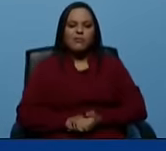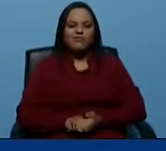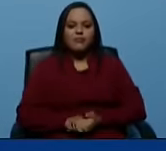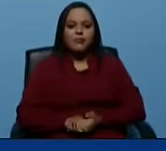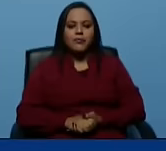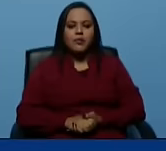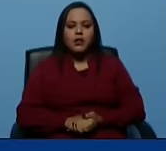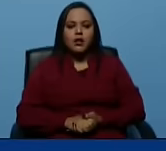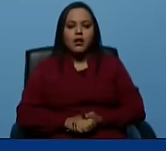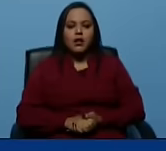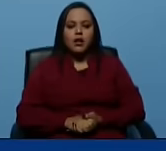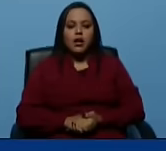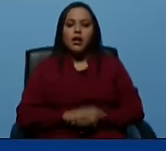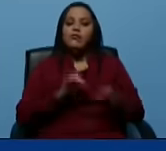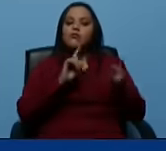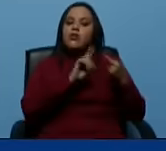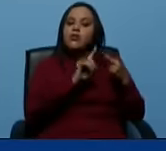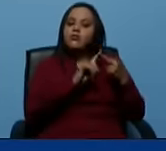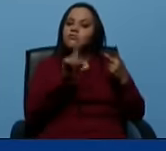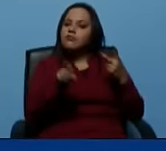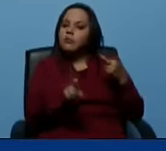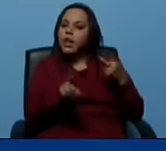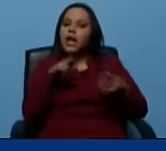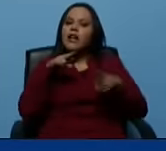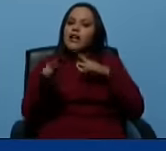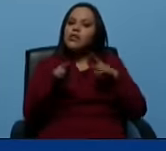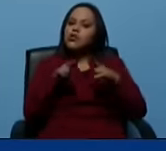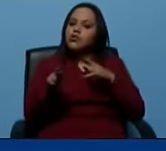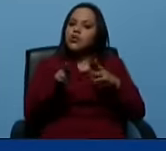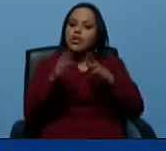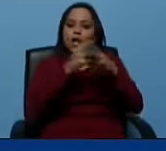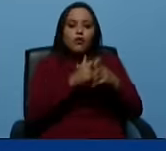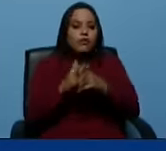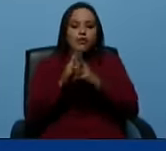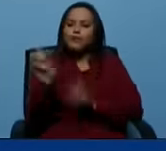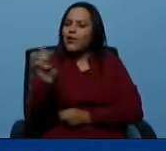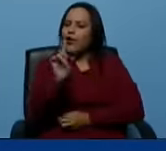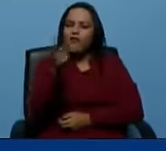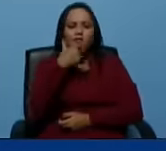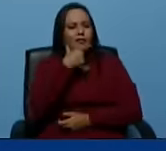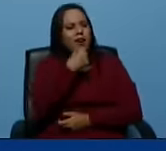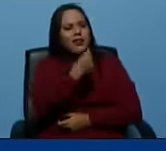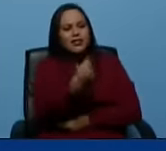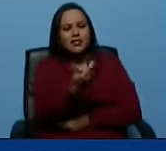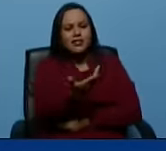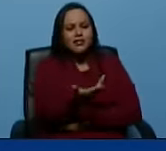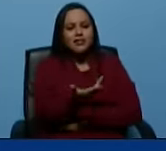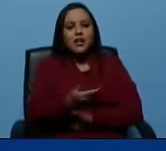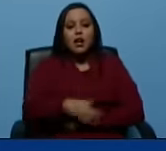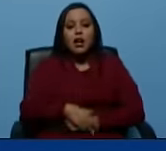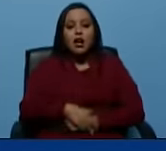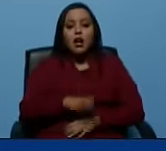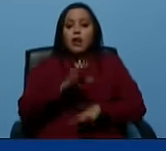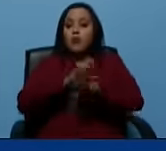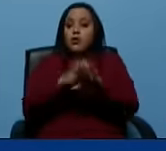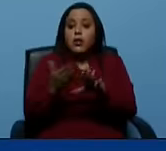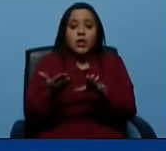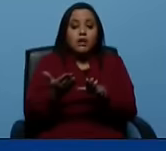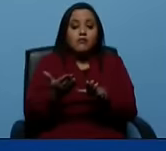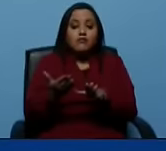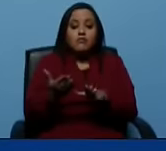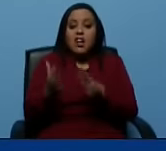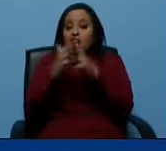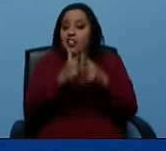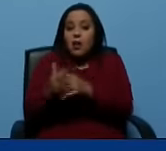Sobre la relación con Estados Unidos, no es fácil, porque hay un vacío de poder en Estados